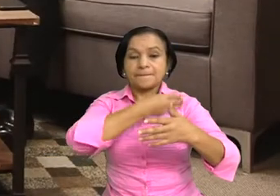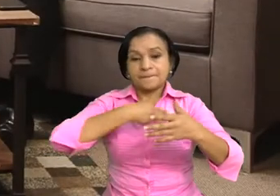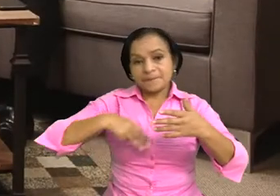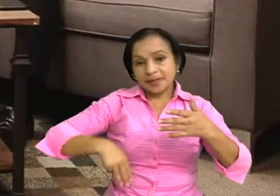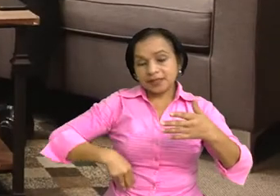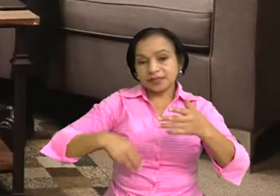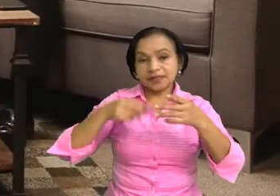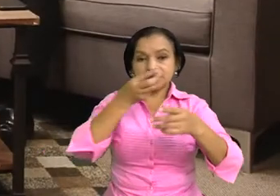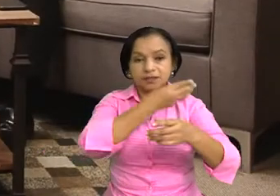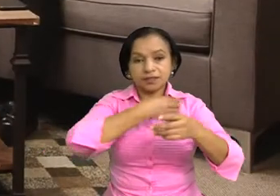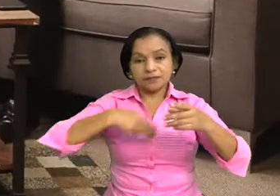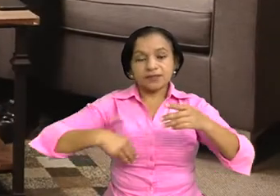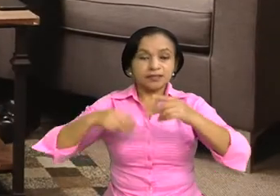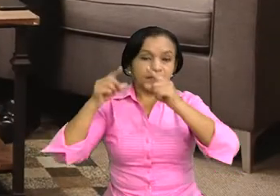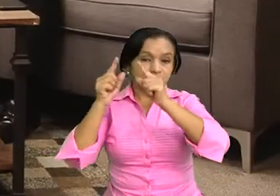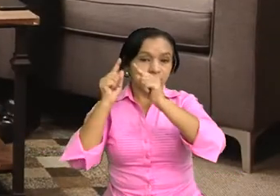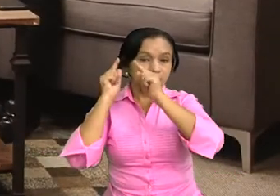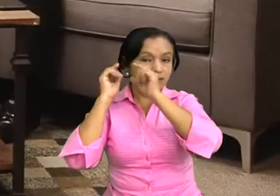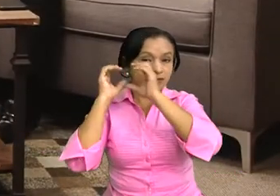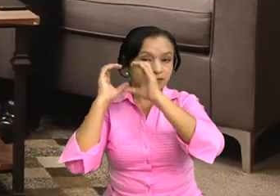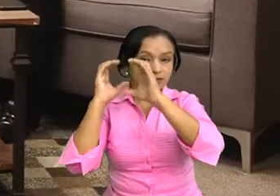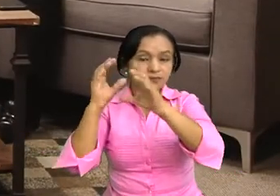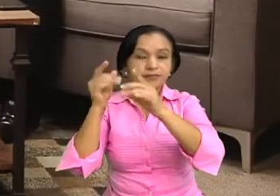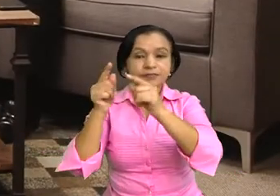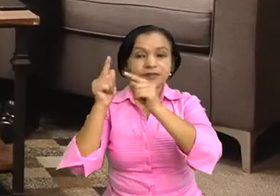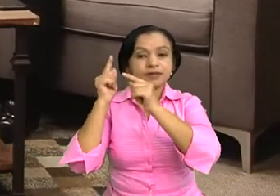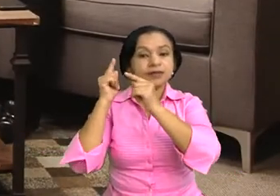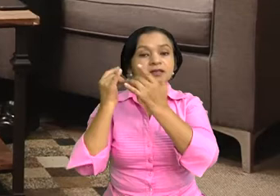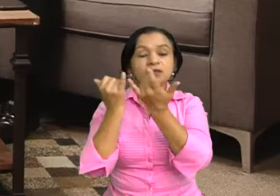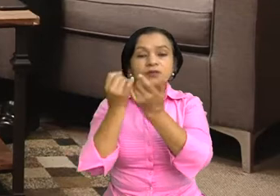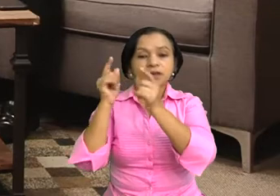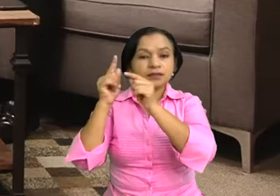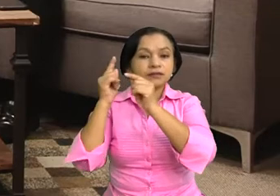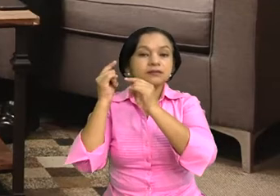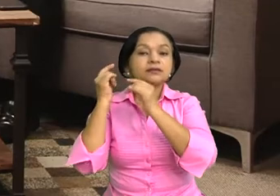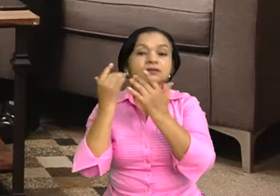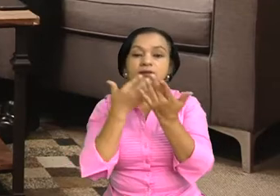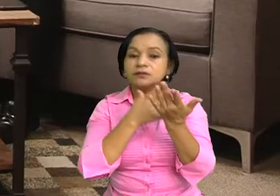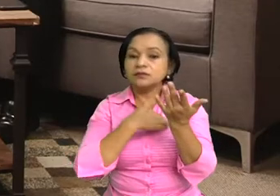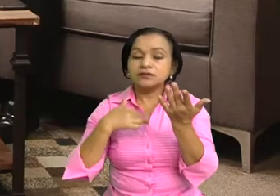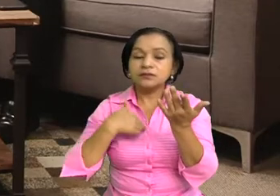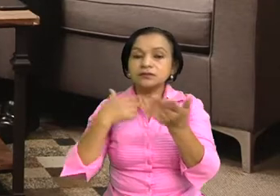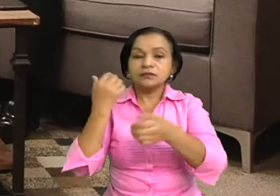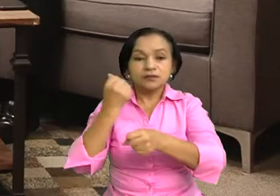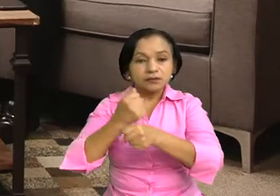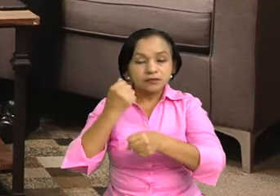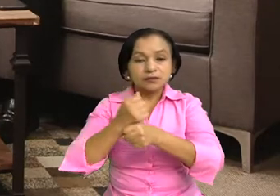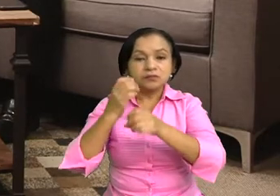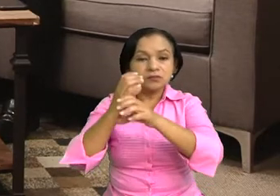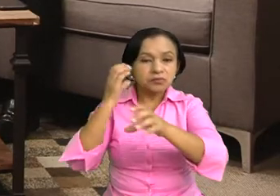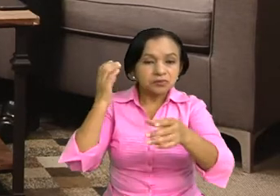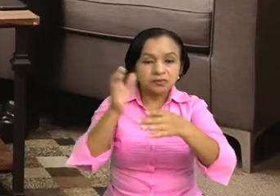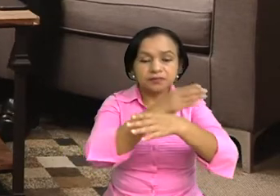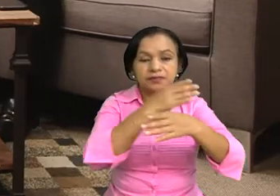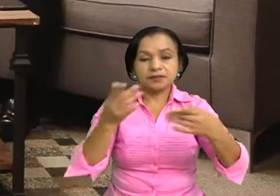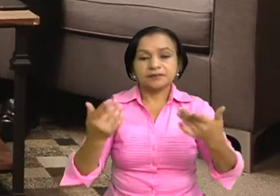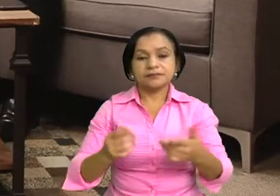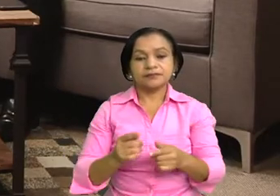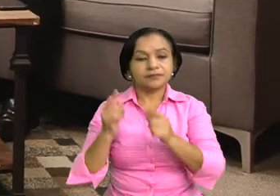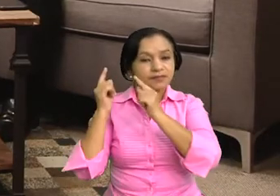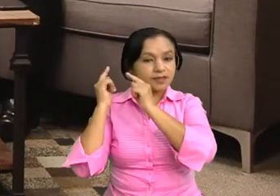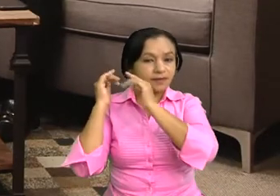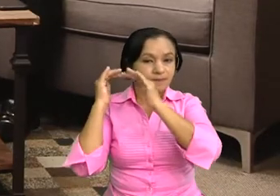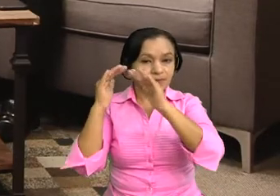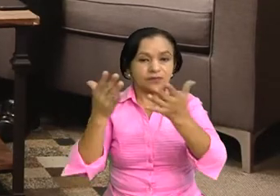Infraestructura. Compañero, bienvenido, muchas gracias por estar con nosotros y por compartir este espacio de conversación con nuestra audiencia. Bienvenido una vez más. Muchas